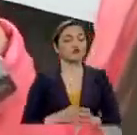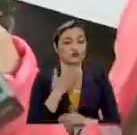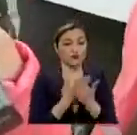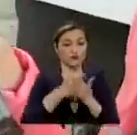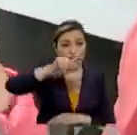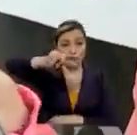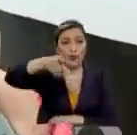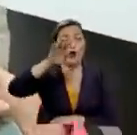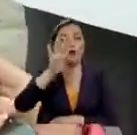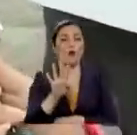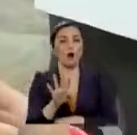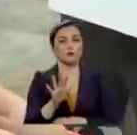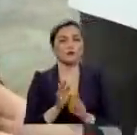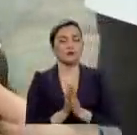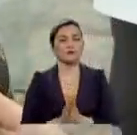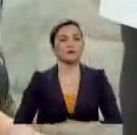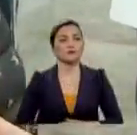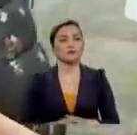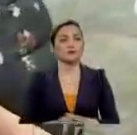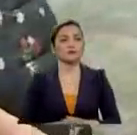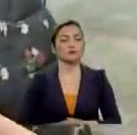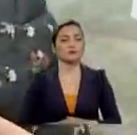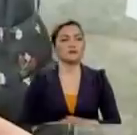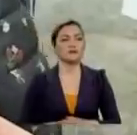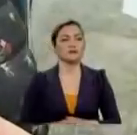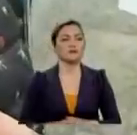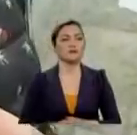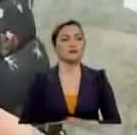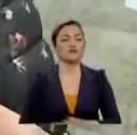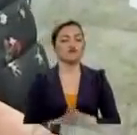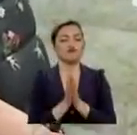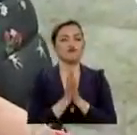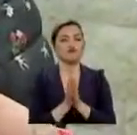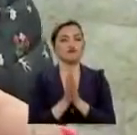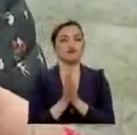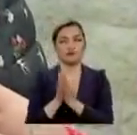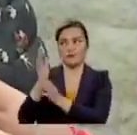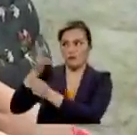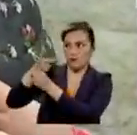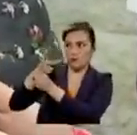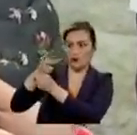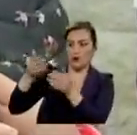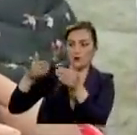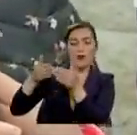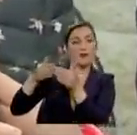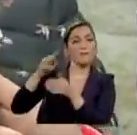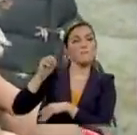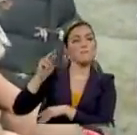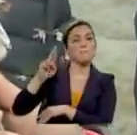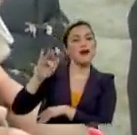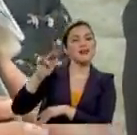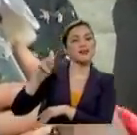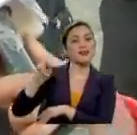a Teleamazonas por esta cobertura. Lo que solicitamos es que sea colocado un ojo de águila en la esquina de la Martín de Utreras y